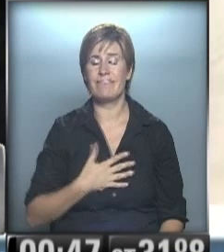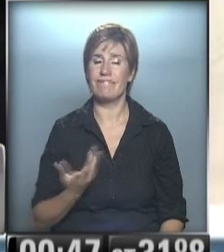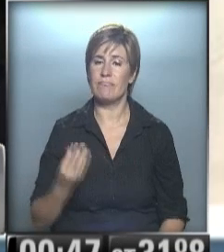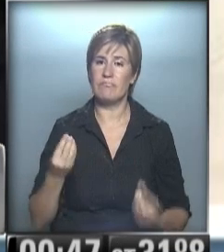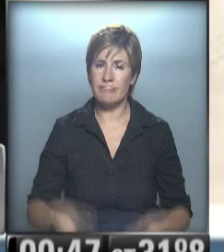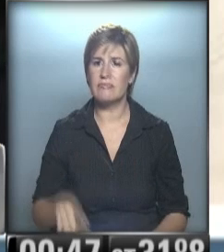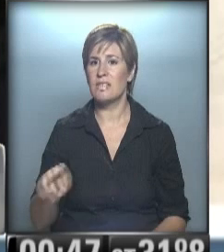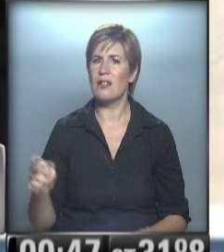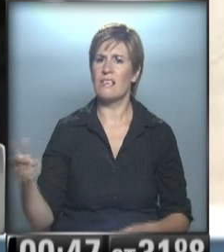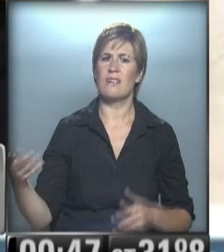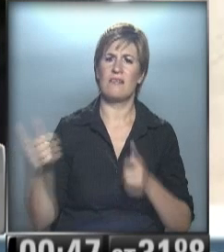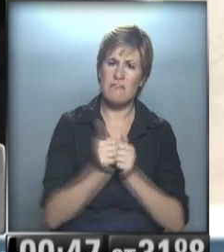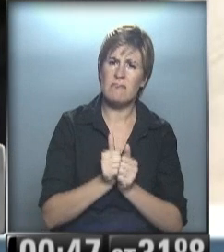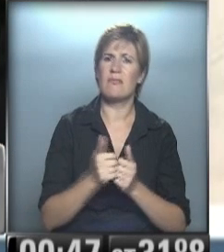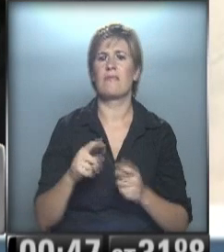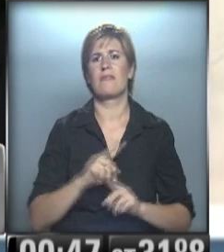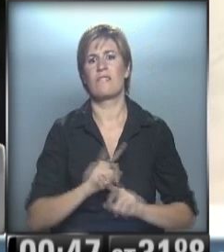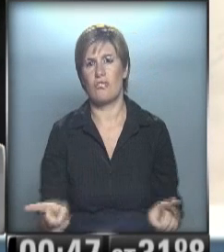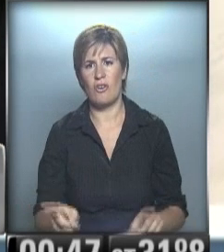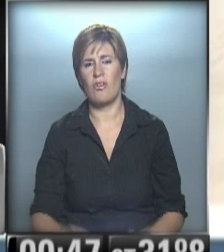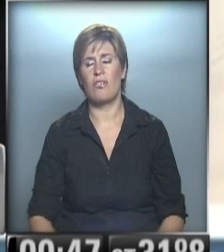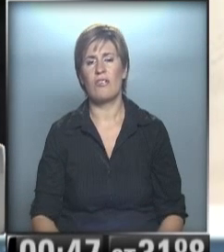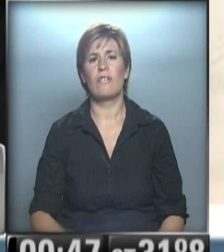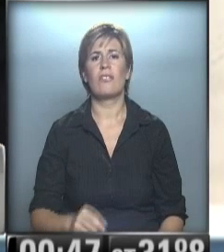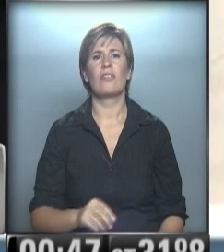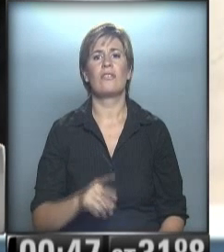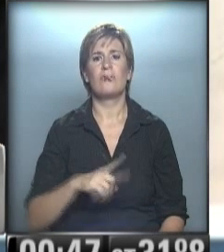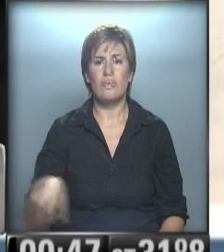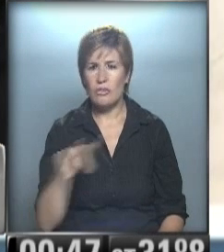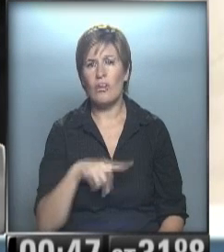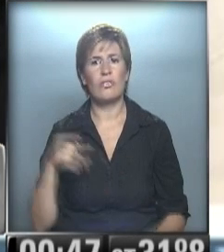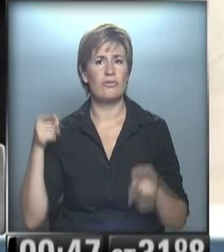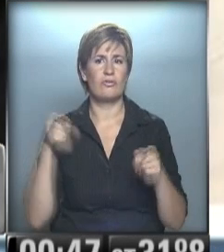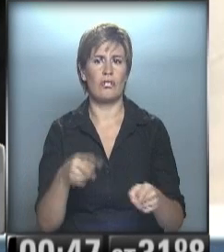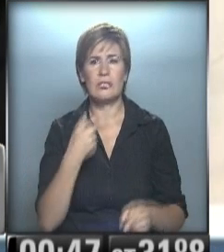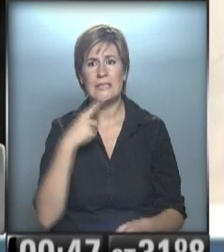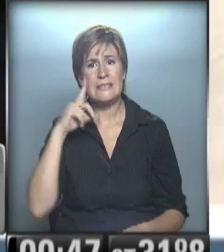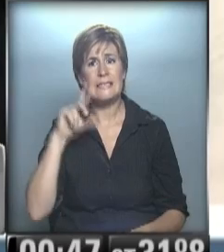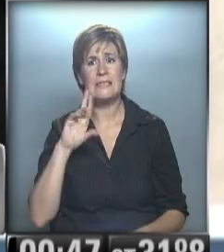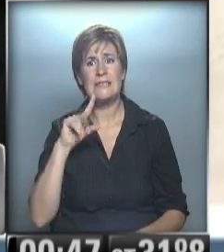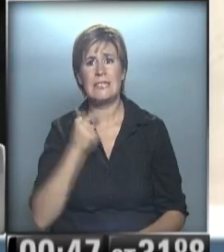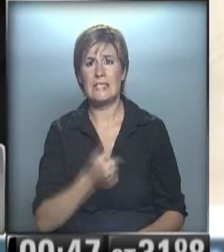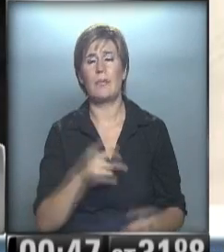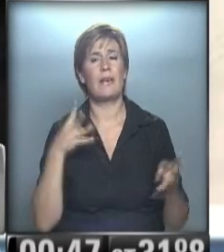potencias internacionales a una transición en Siria para poner fin al conflicto en ese